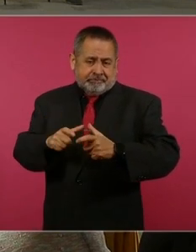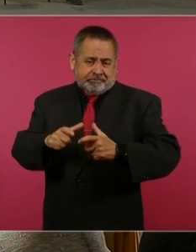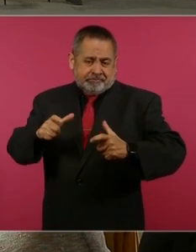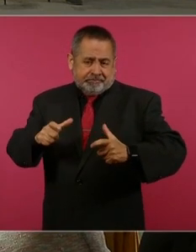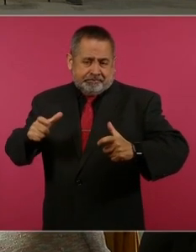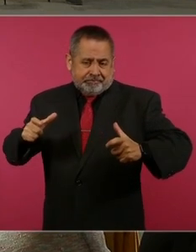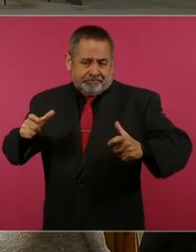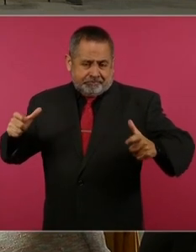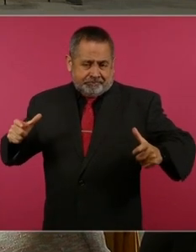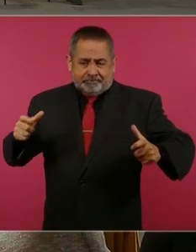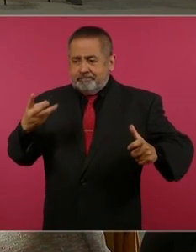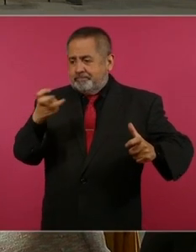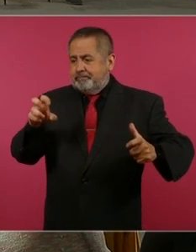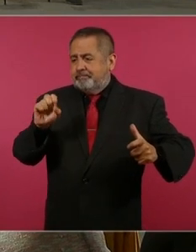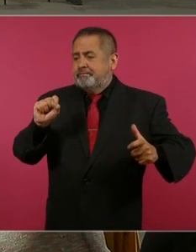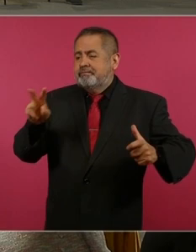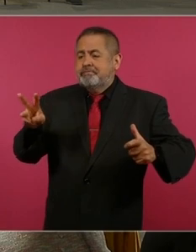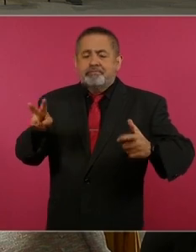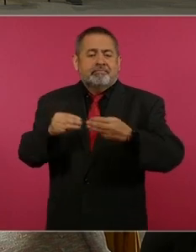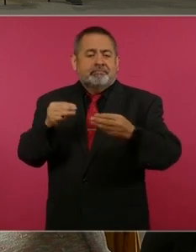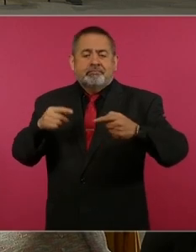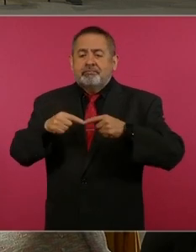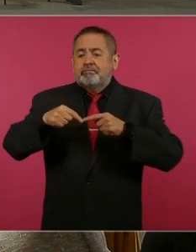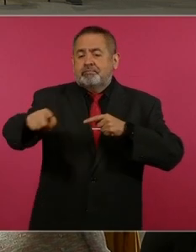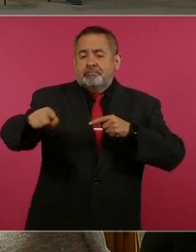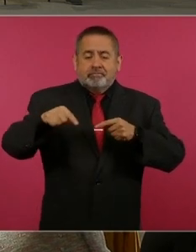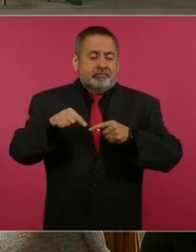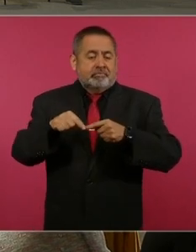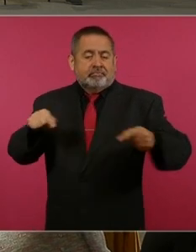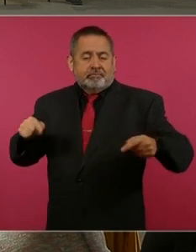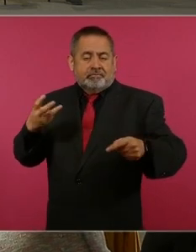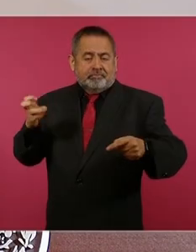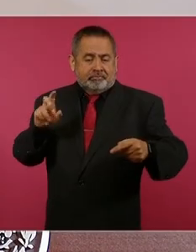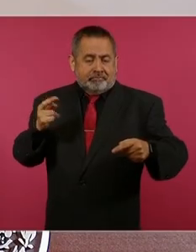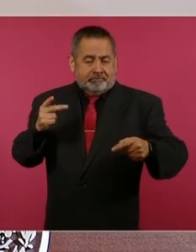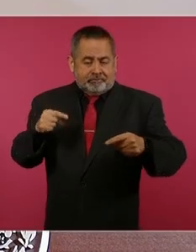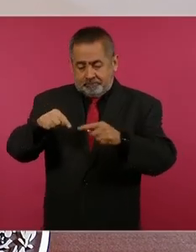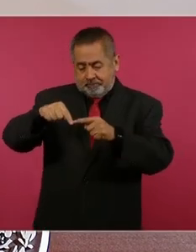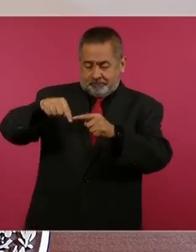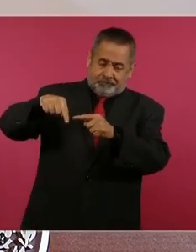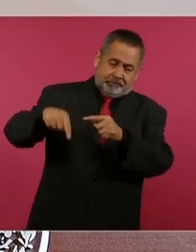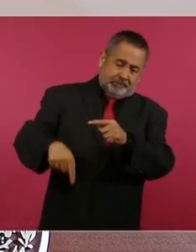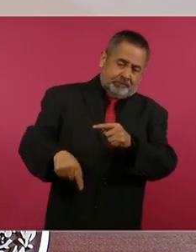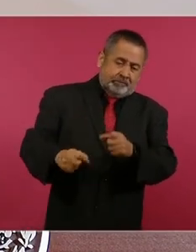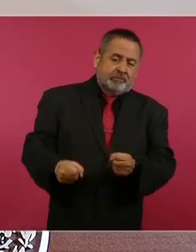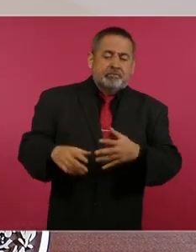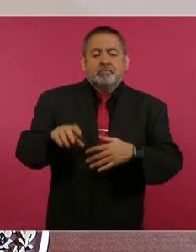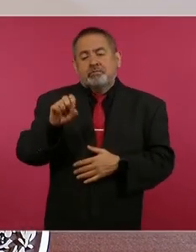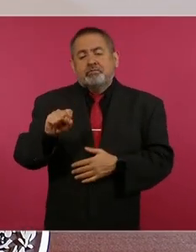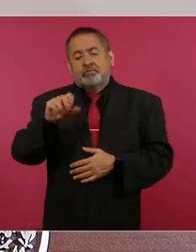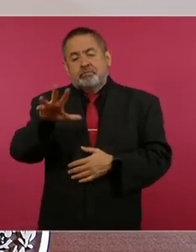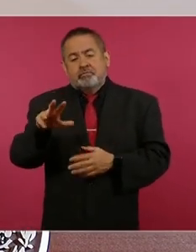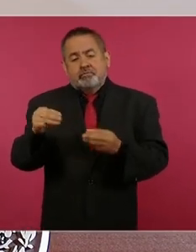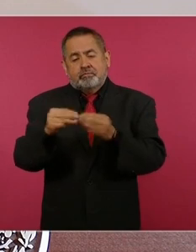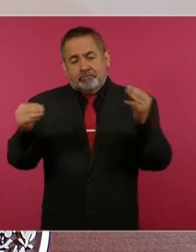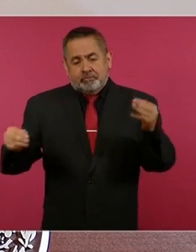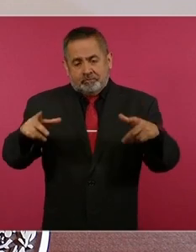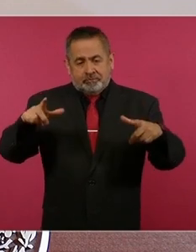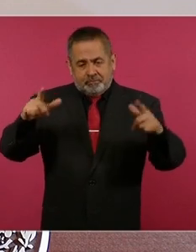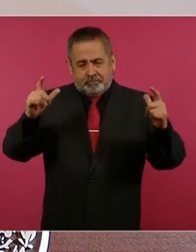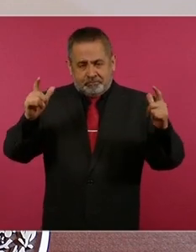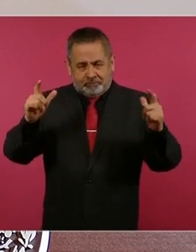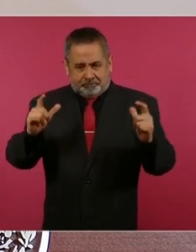377 metros por 325, ya lo dijo el ingeniero, con una profundidad aproximada de 65 metros. No